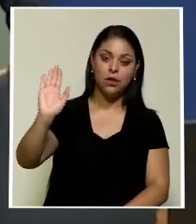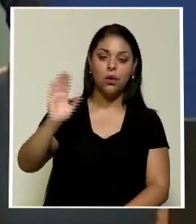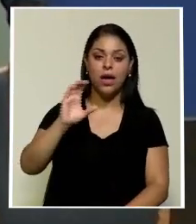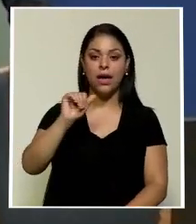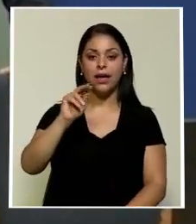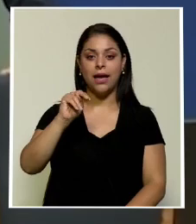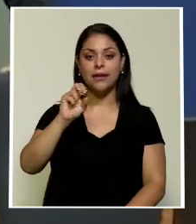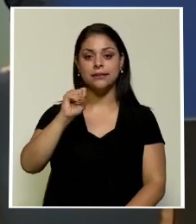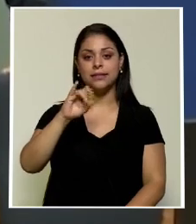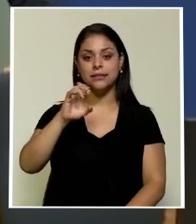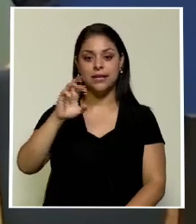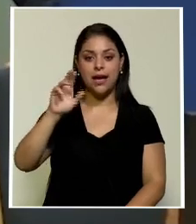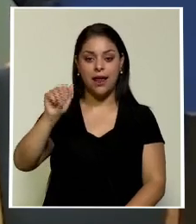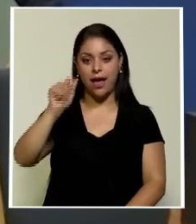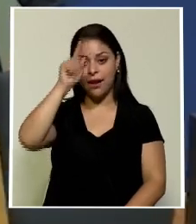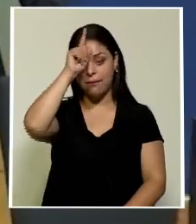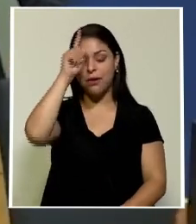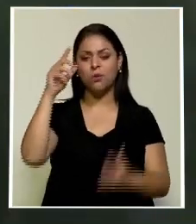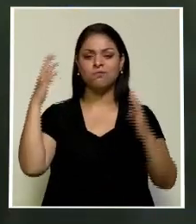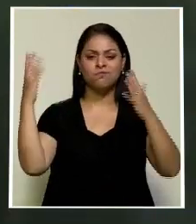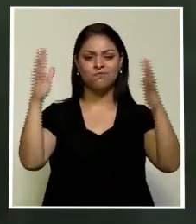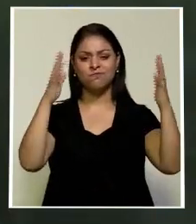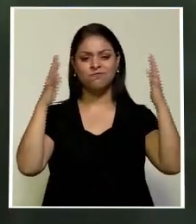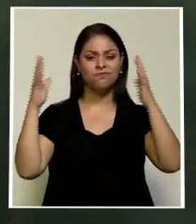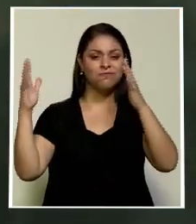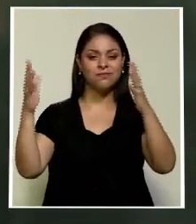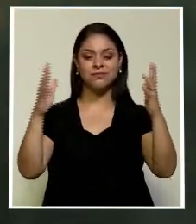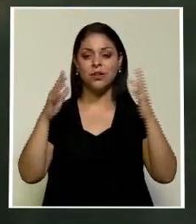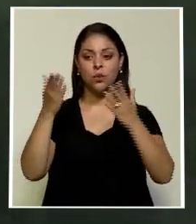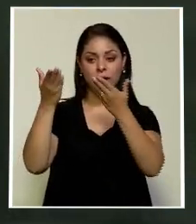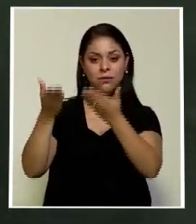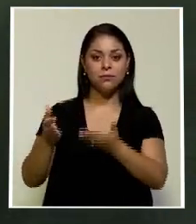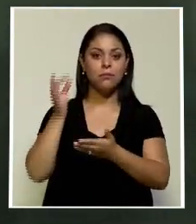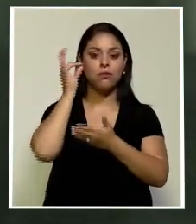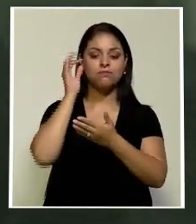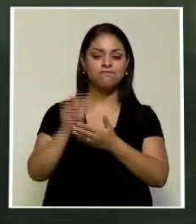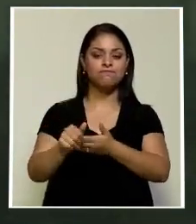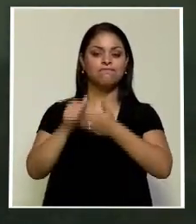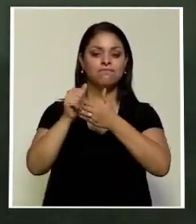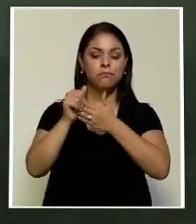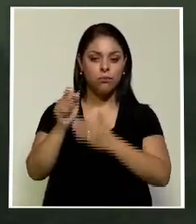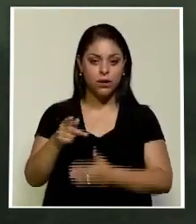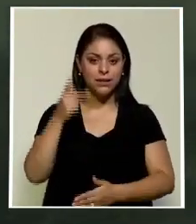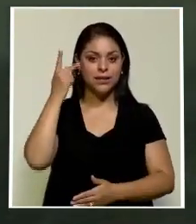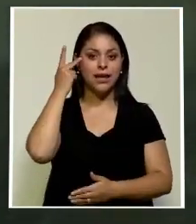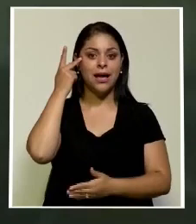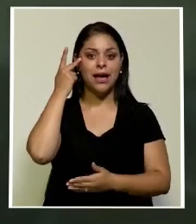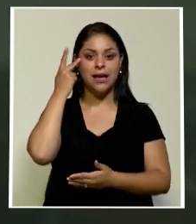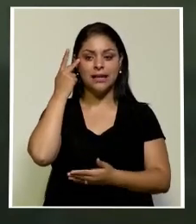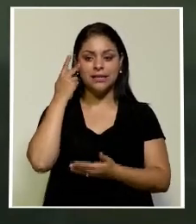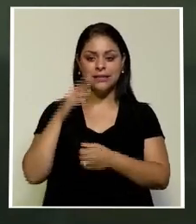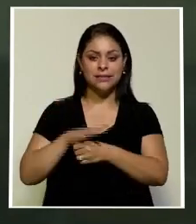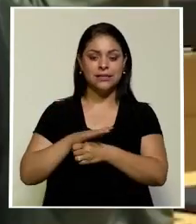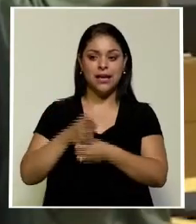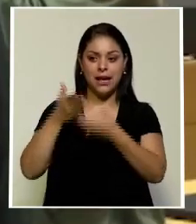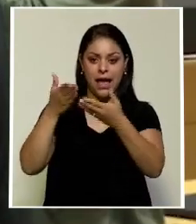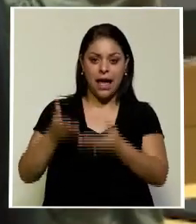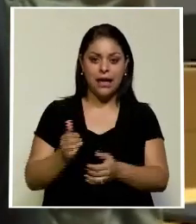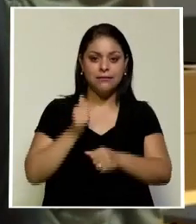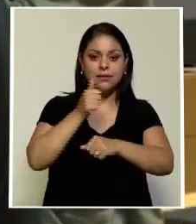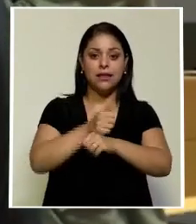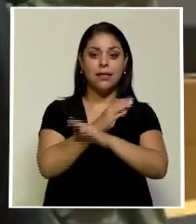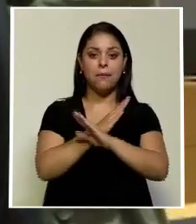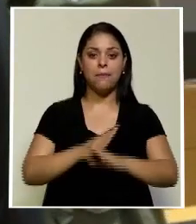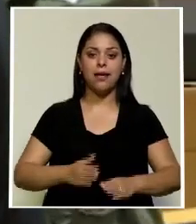con aplausos y calificativos. Una inmensa mujer política, ha dicho el presidente lituano, una artesana de la paz que dejará un enorme vacío,